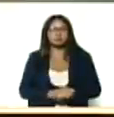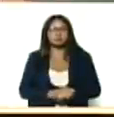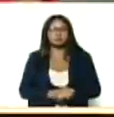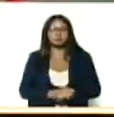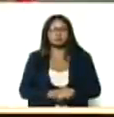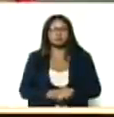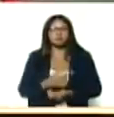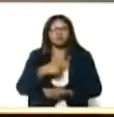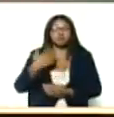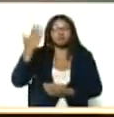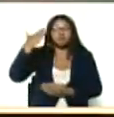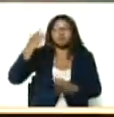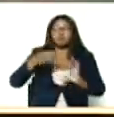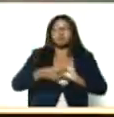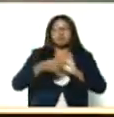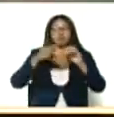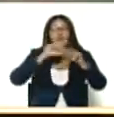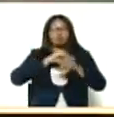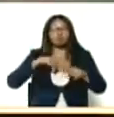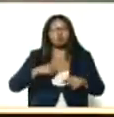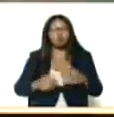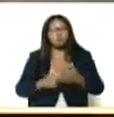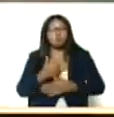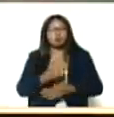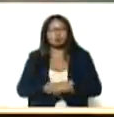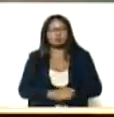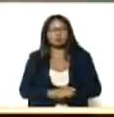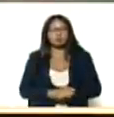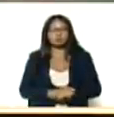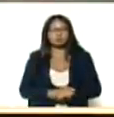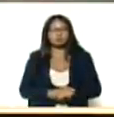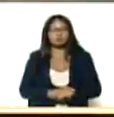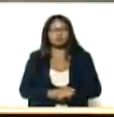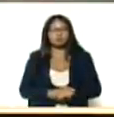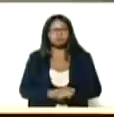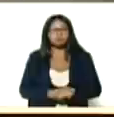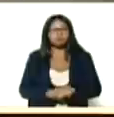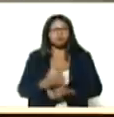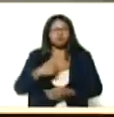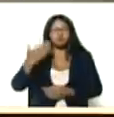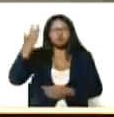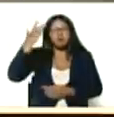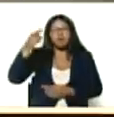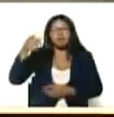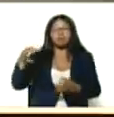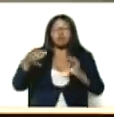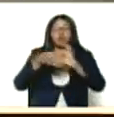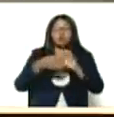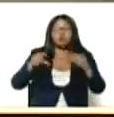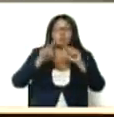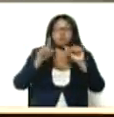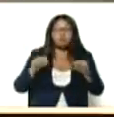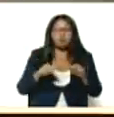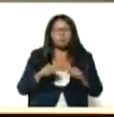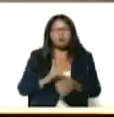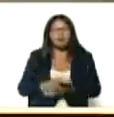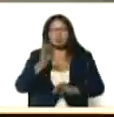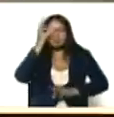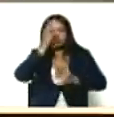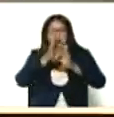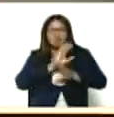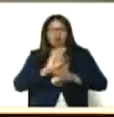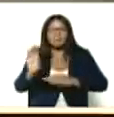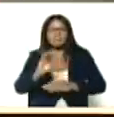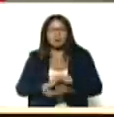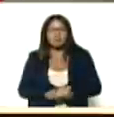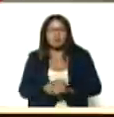que estamos más unidos que nunca y porque sé que esta unión, esta fe en la patria,